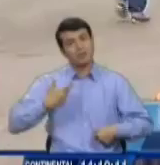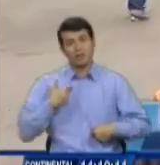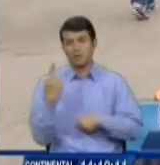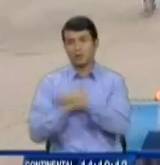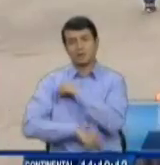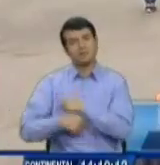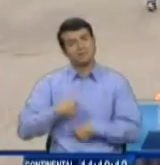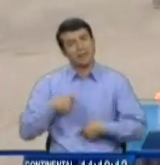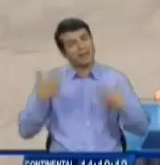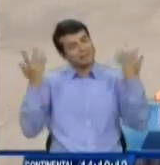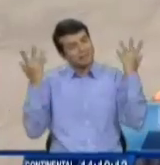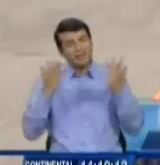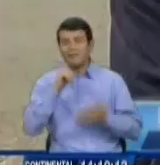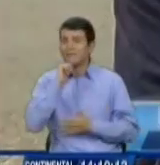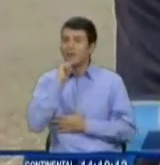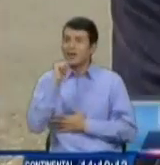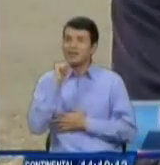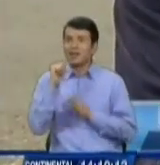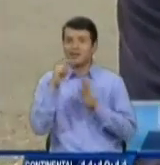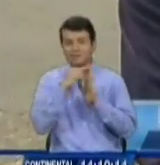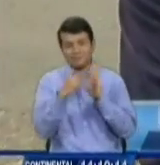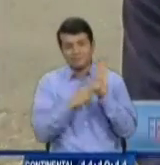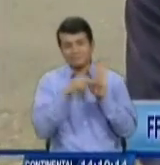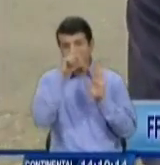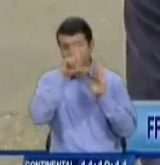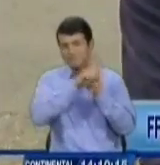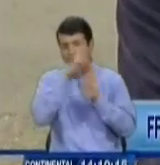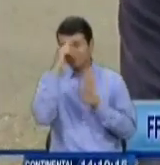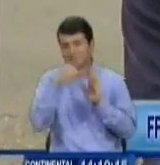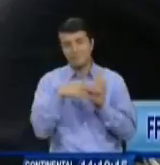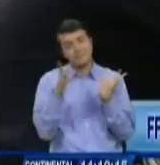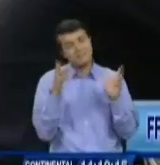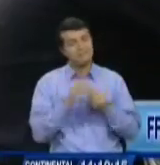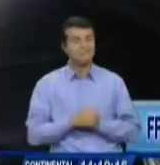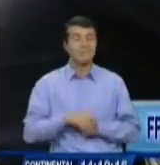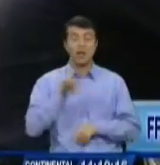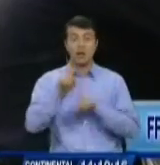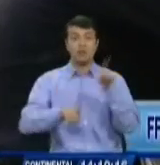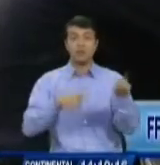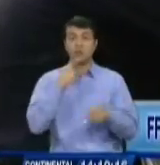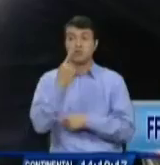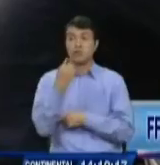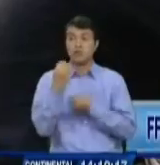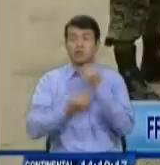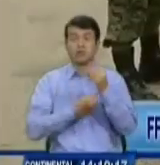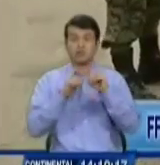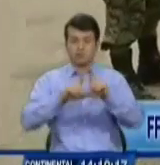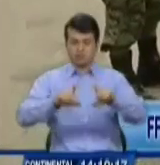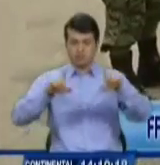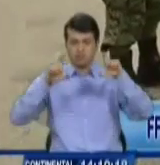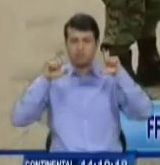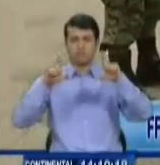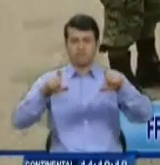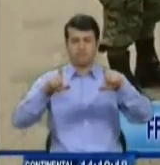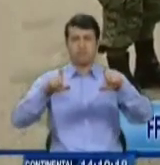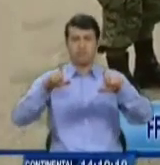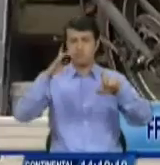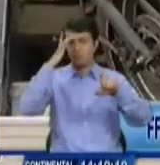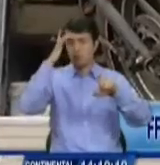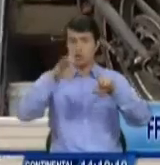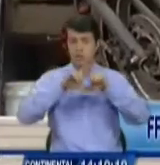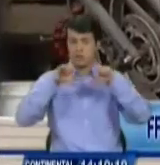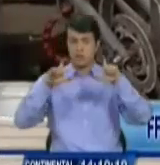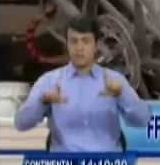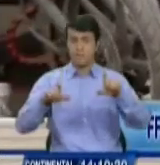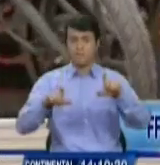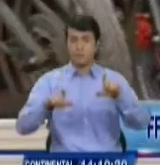así es la vida, por no estar en regla todos los papeles. Otros conductores se vieron obligados a colocar la placa de su motocicleta debido al operativo,